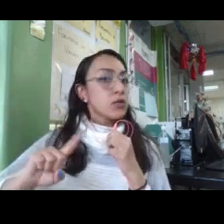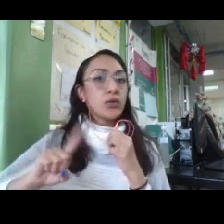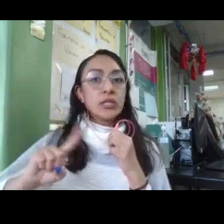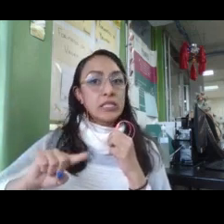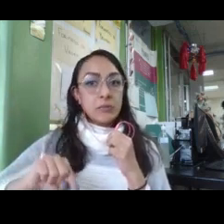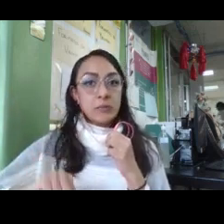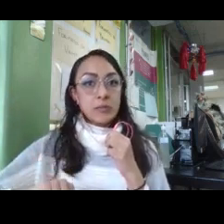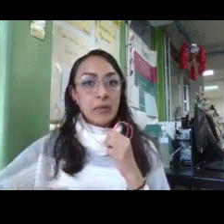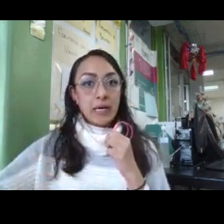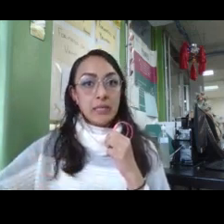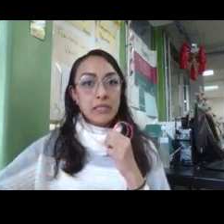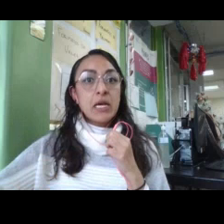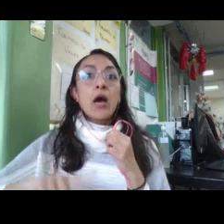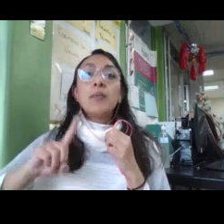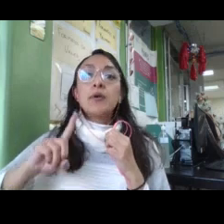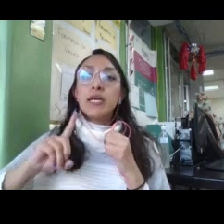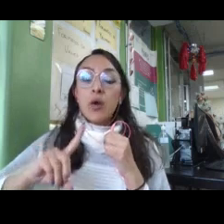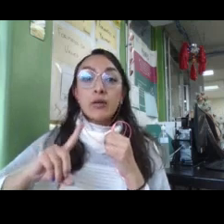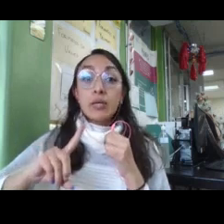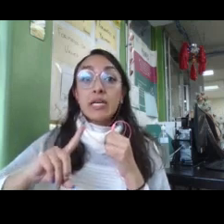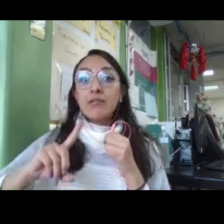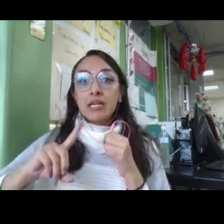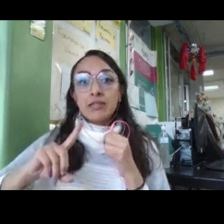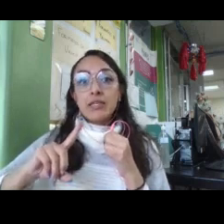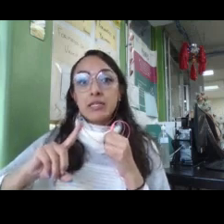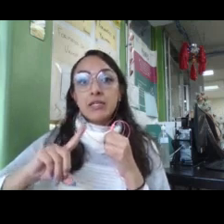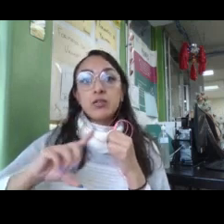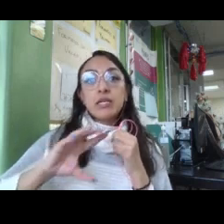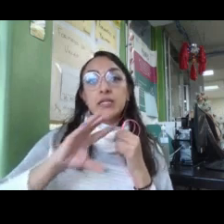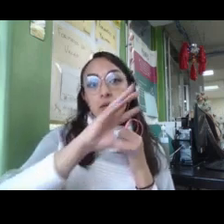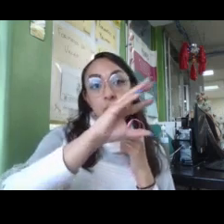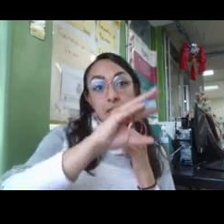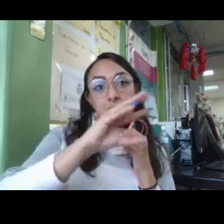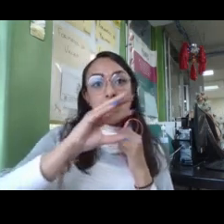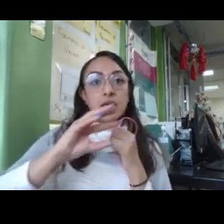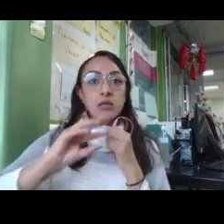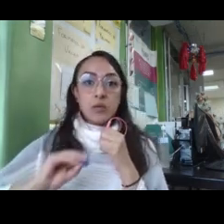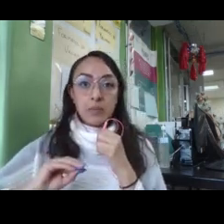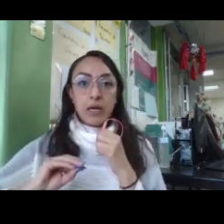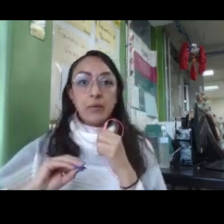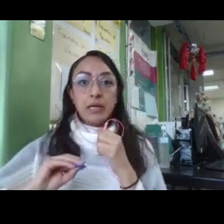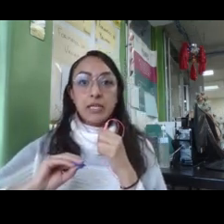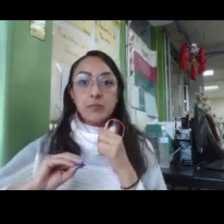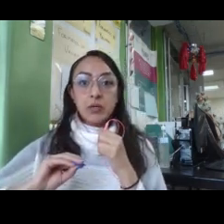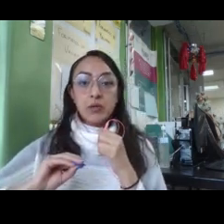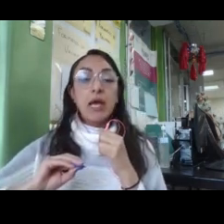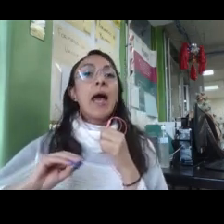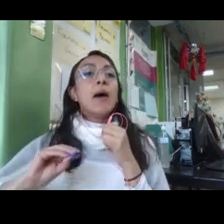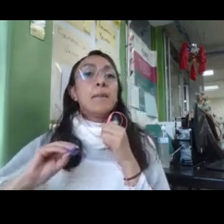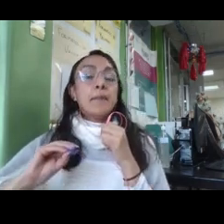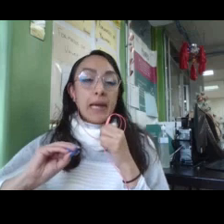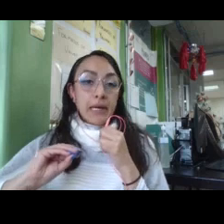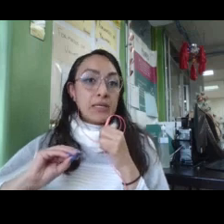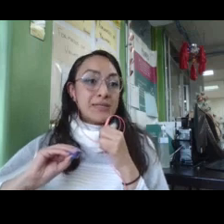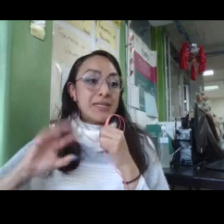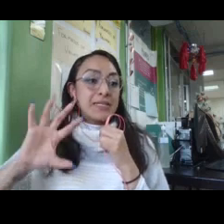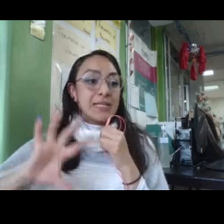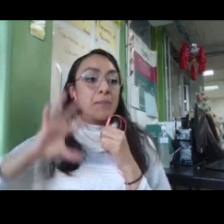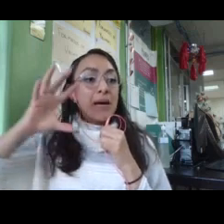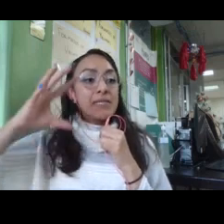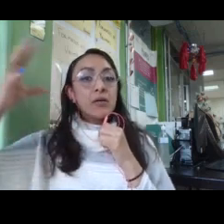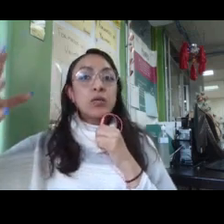Quizá no con las mismas palabras, porque no hay un equivalente directo entre una seña y una palabra del español. La lengua